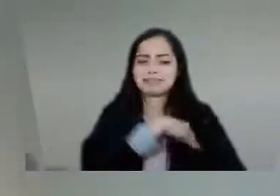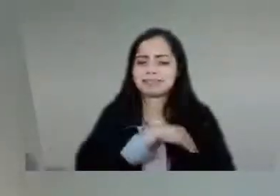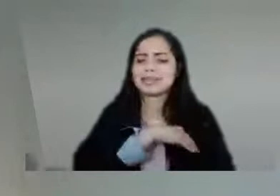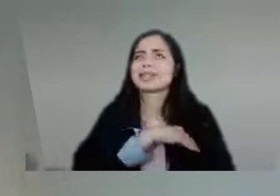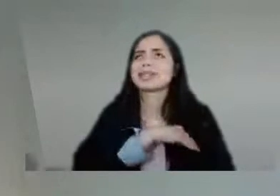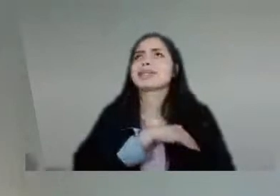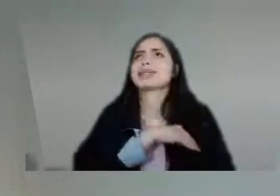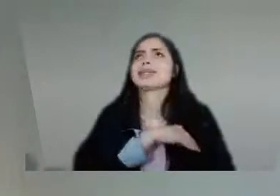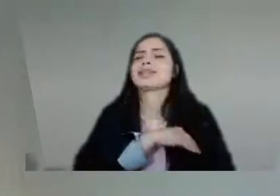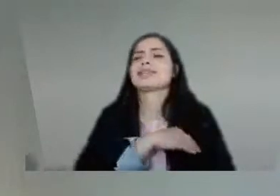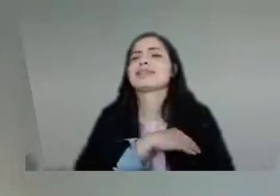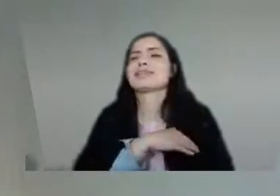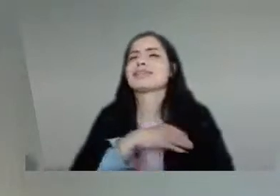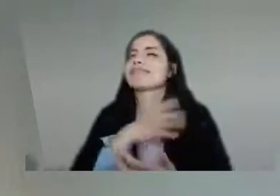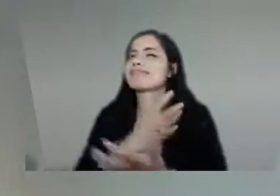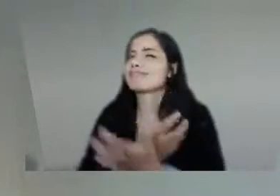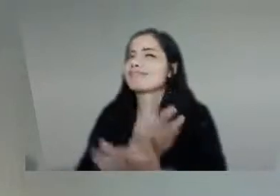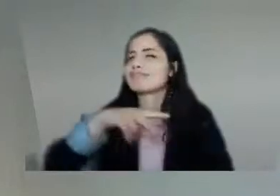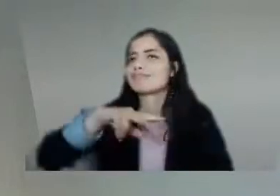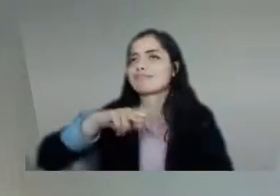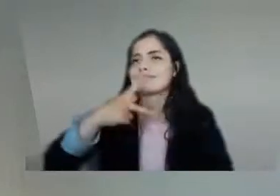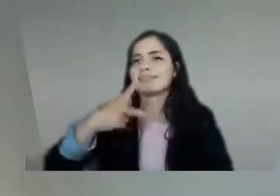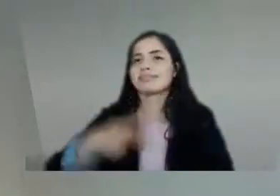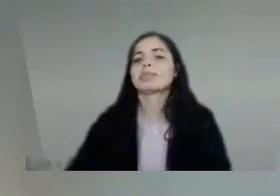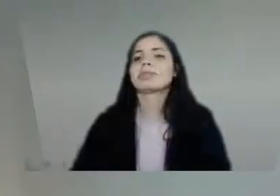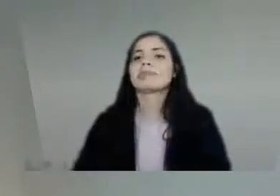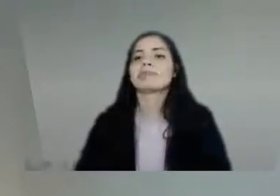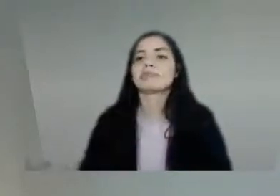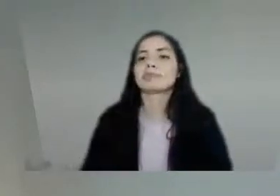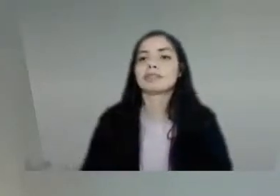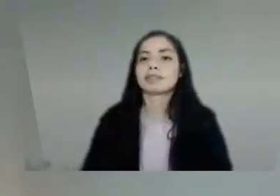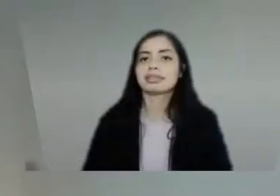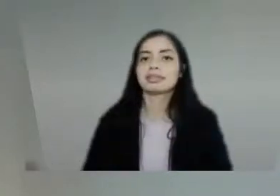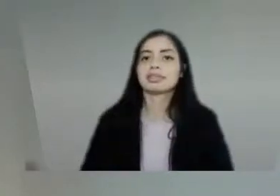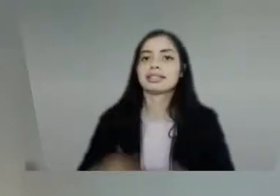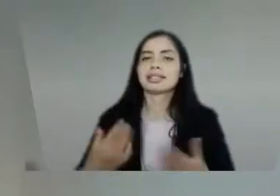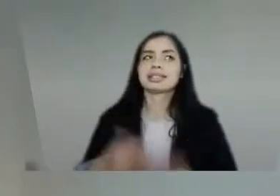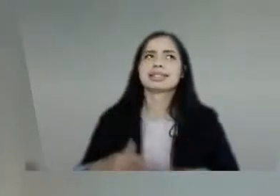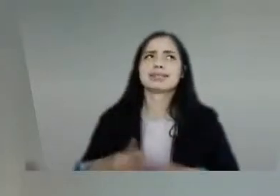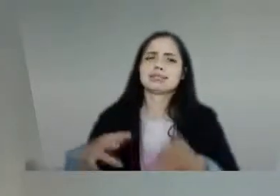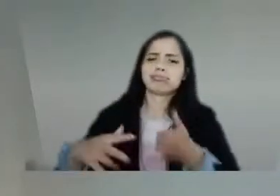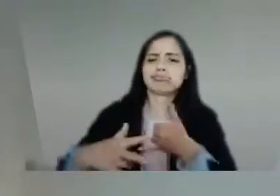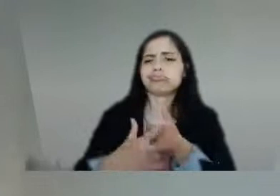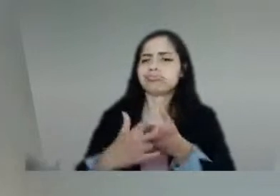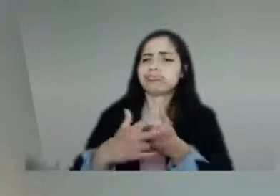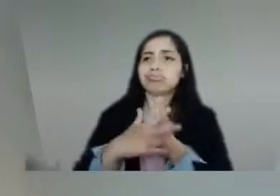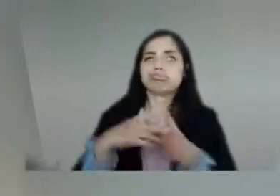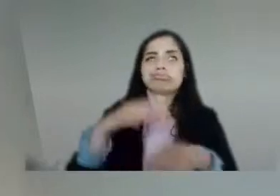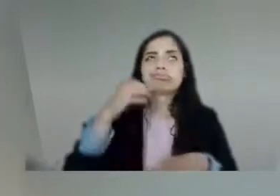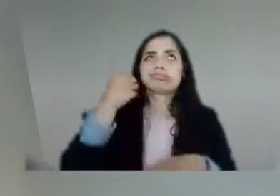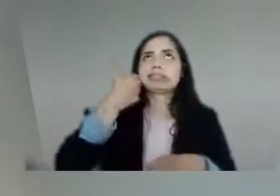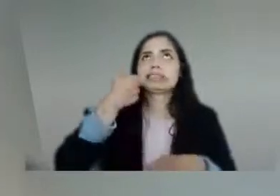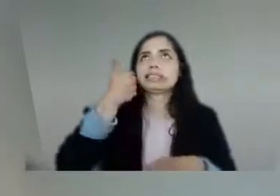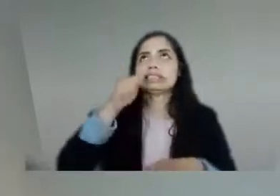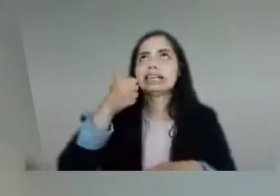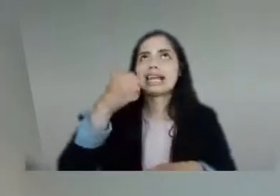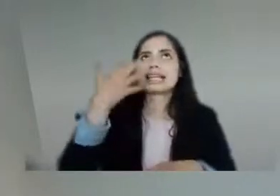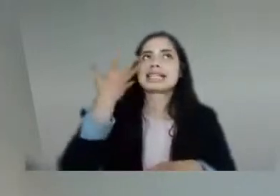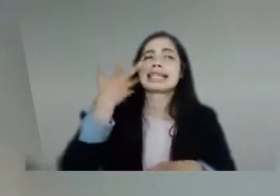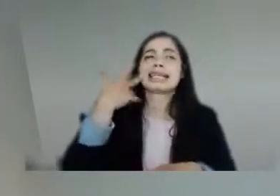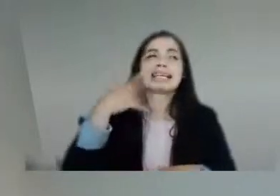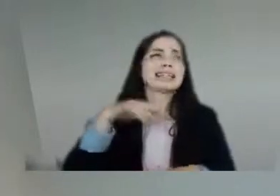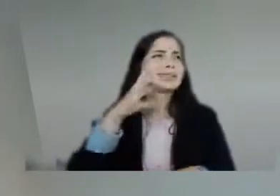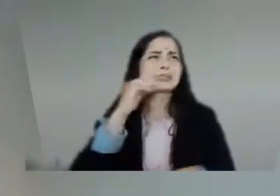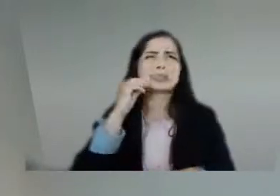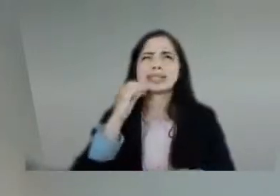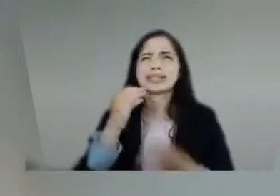fueron 10 días de muchas experiencias y es un poco difícil como de decidir qué anécdota contar de tantas